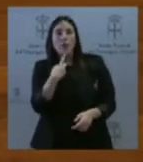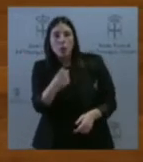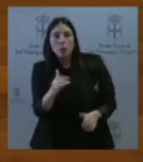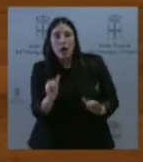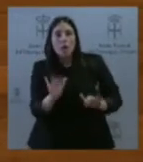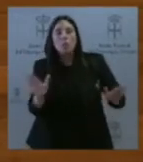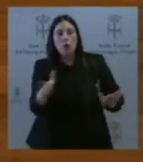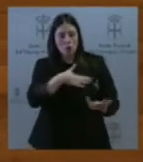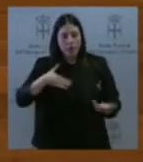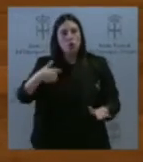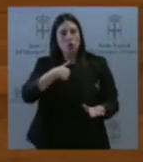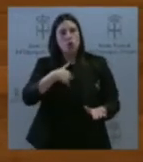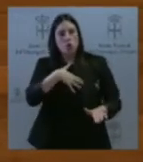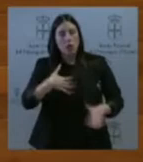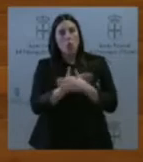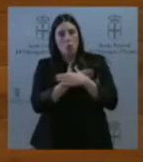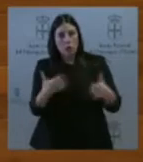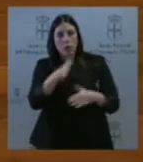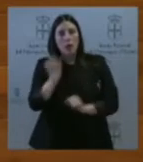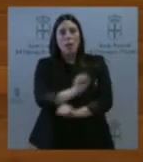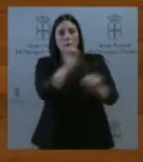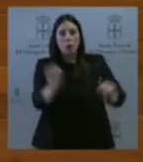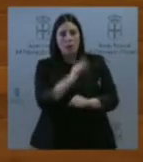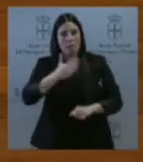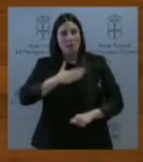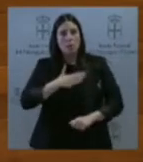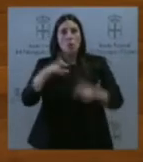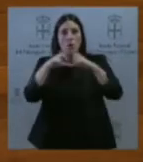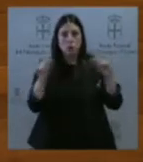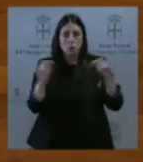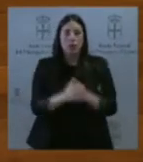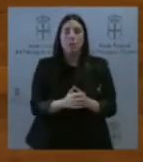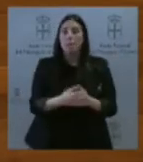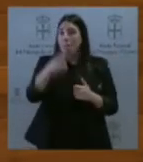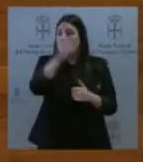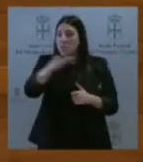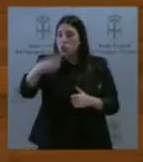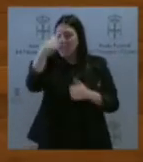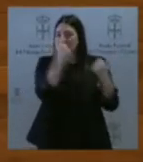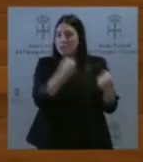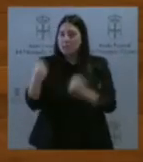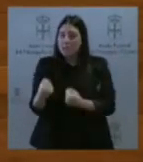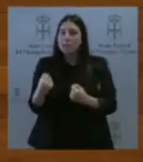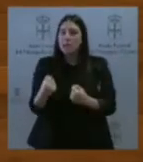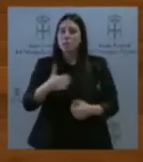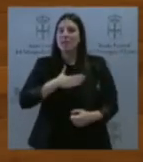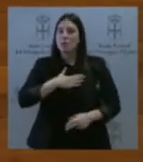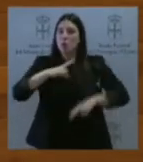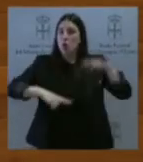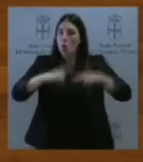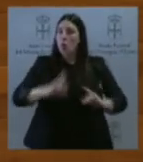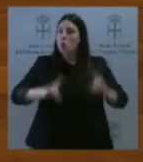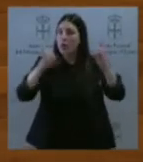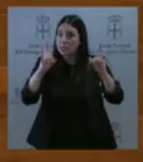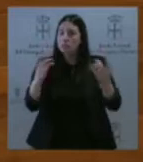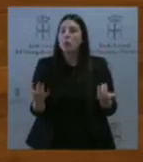de Asturias. Los expertos en patrimonio y urbanismo insisten en que lo único que impide al Gobierno asturiano declarar la Vega bien de interés